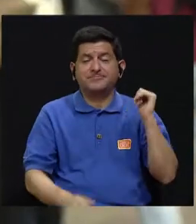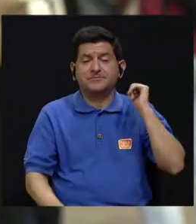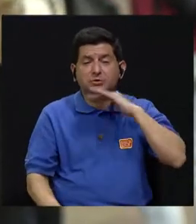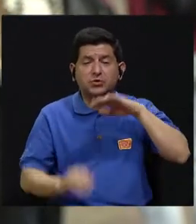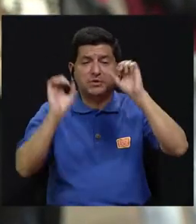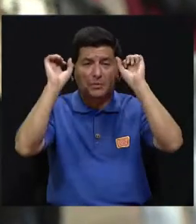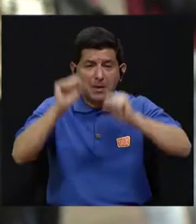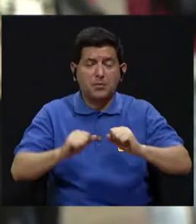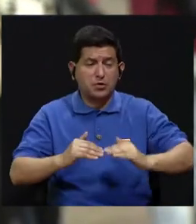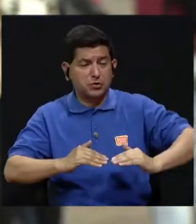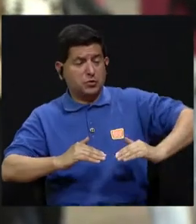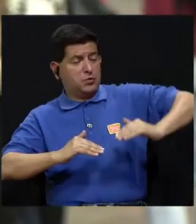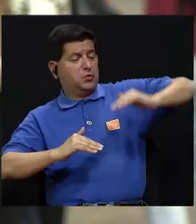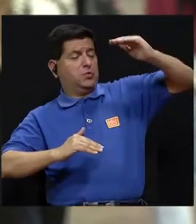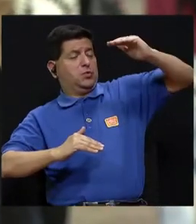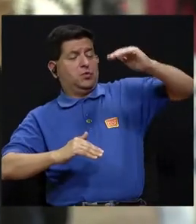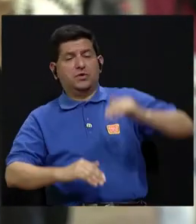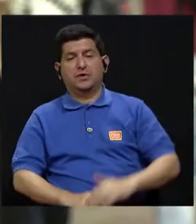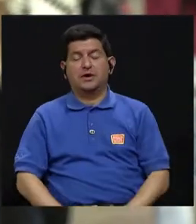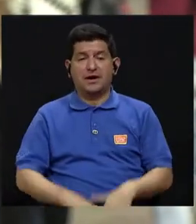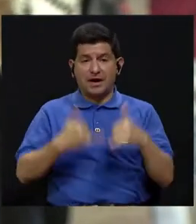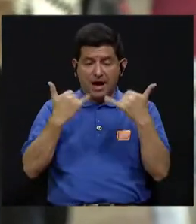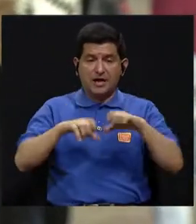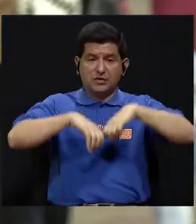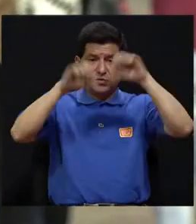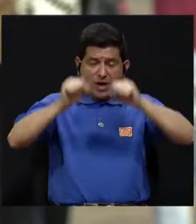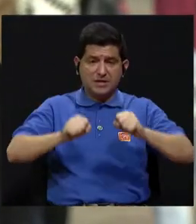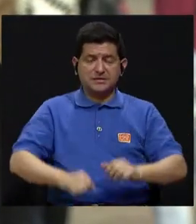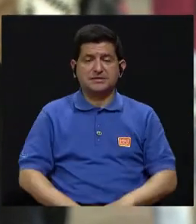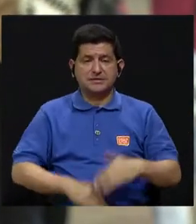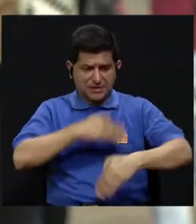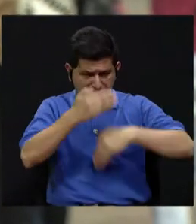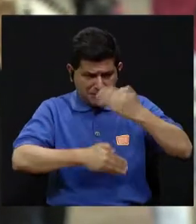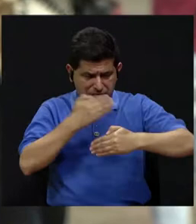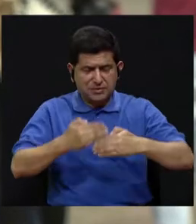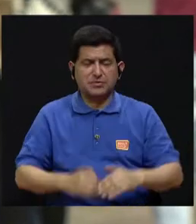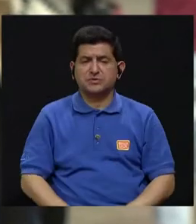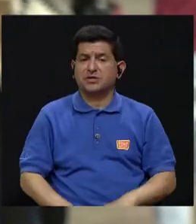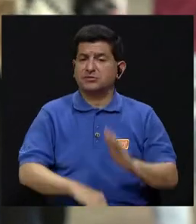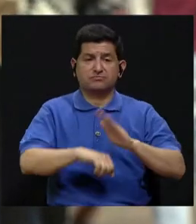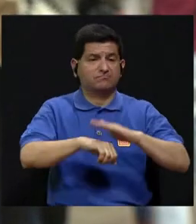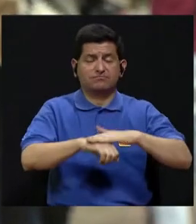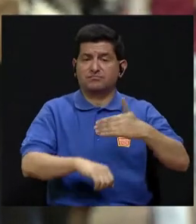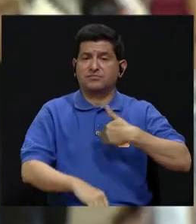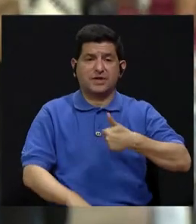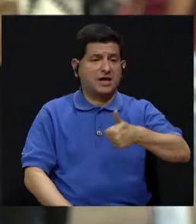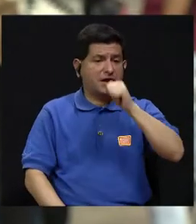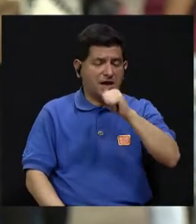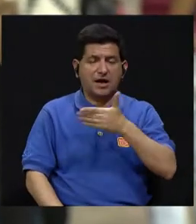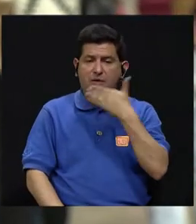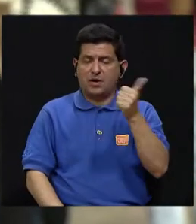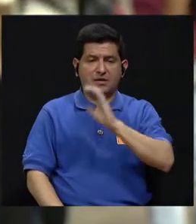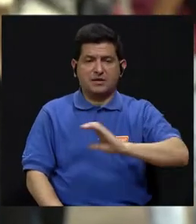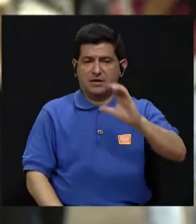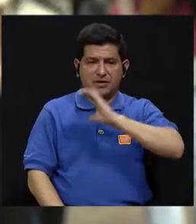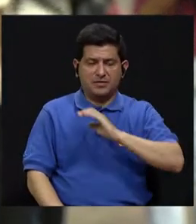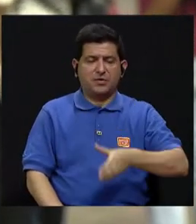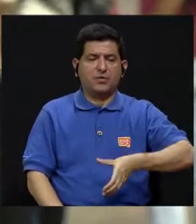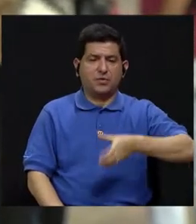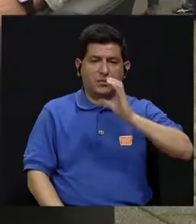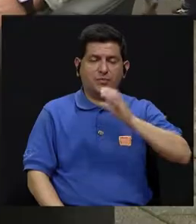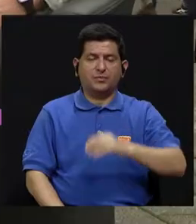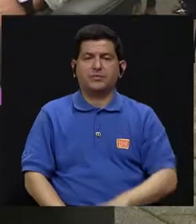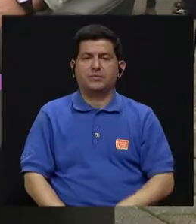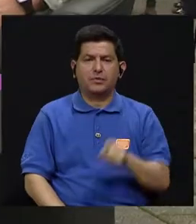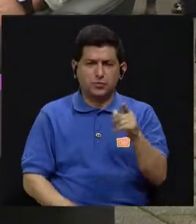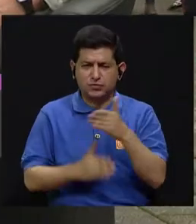eventualmente la contaminación puede llegar a ser tan alta que incluso los actuales sistemas de tratamiento que existen no nos van a permitir tener un agua de óptima calidad para el